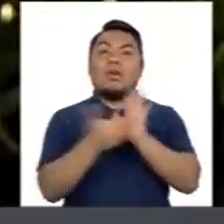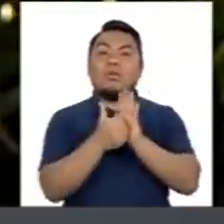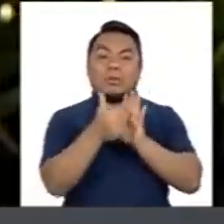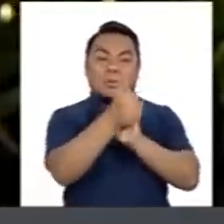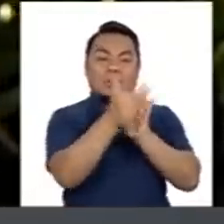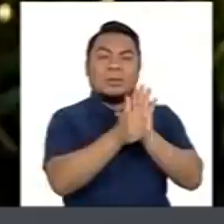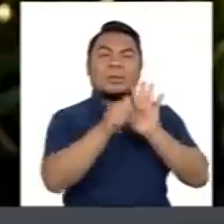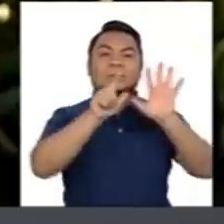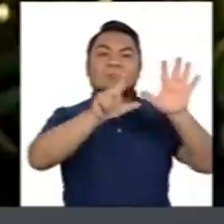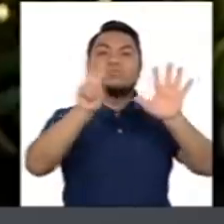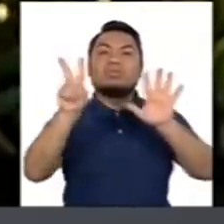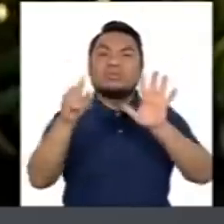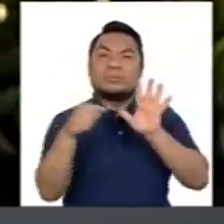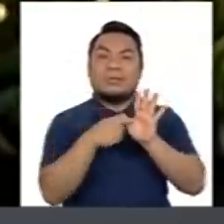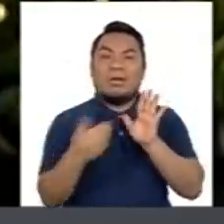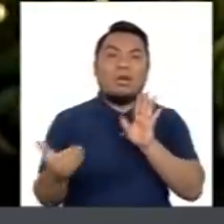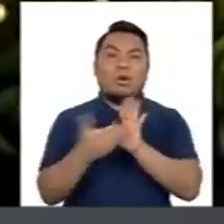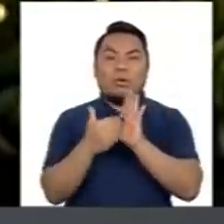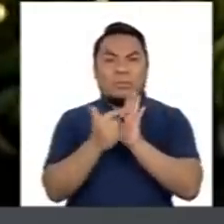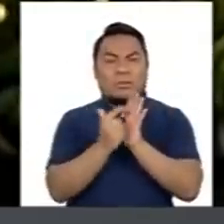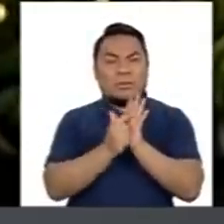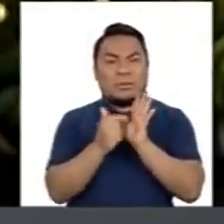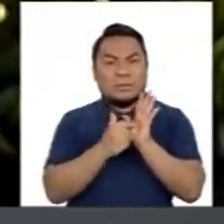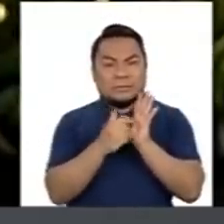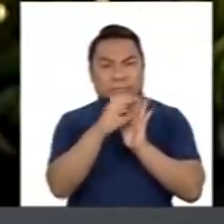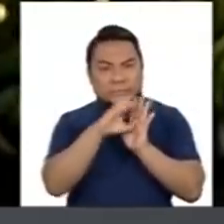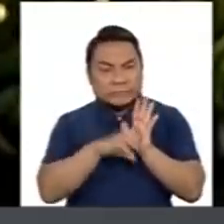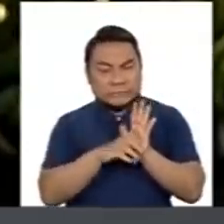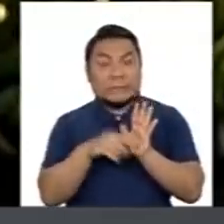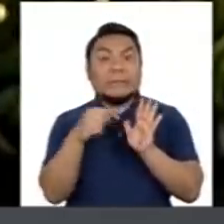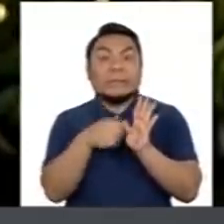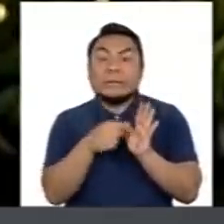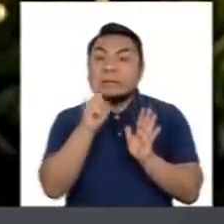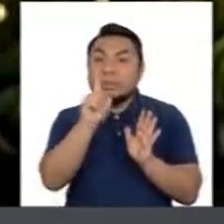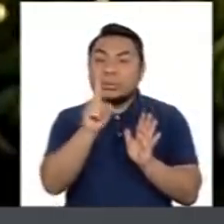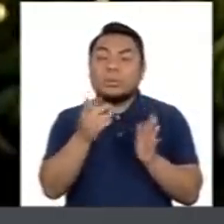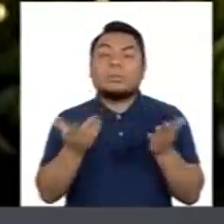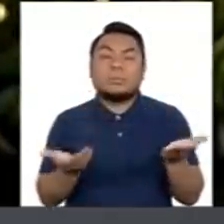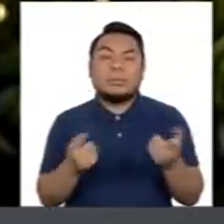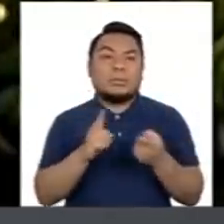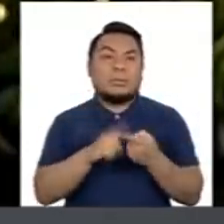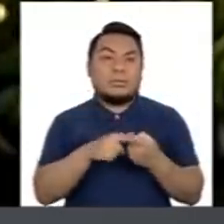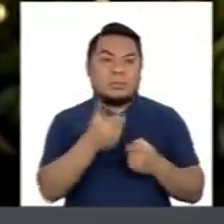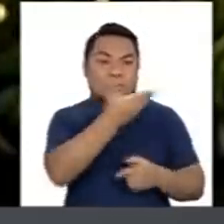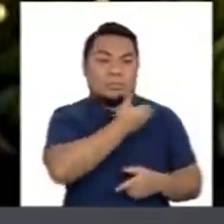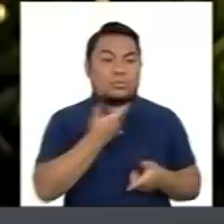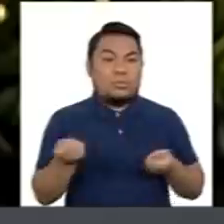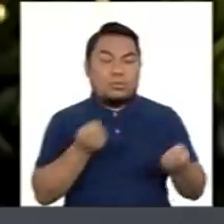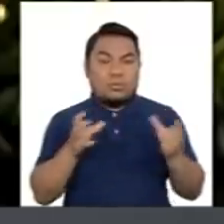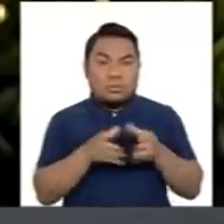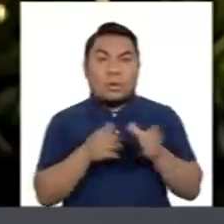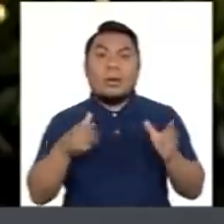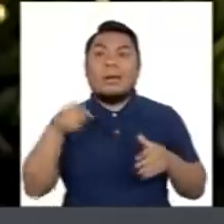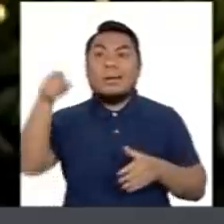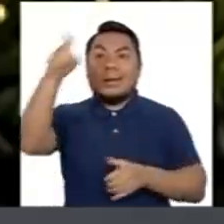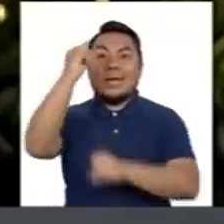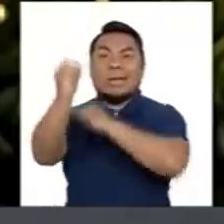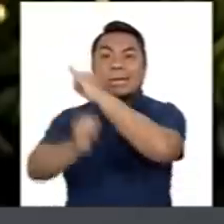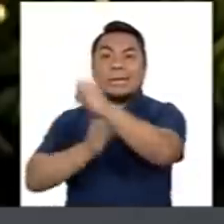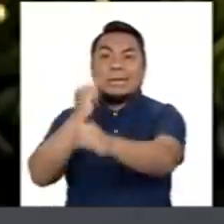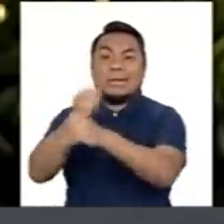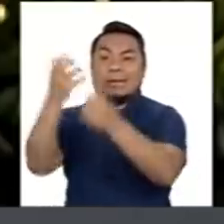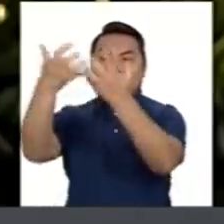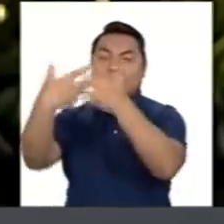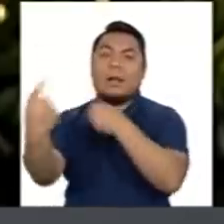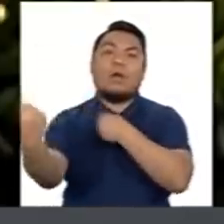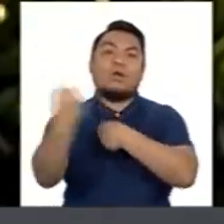62 de la Constitución. Y esto puede motivar dos cosas. Una, que como gobierno podamos ser denunciados a un